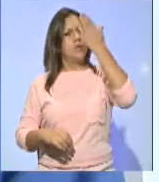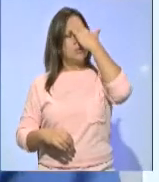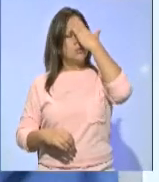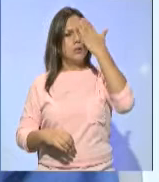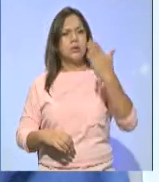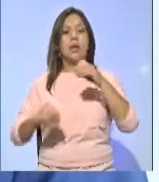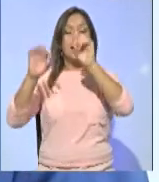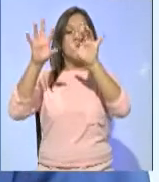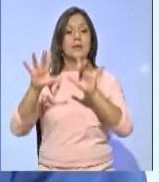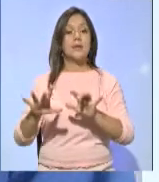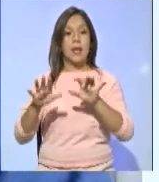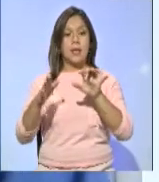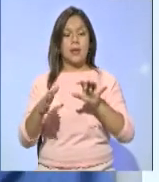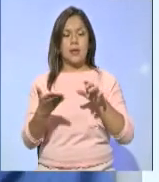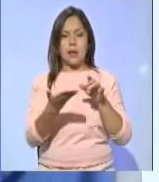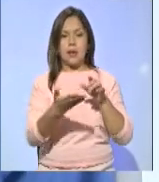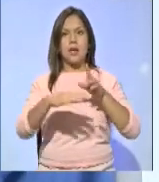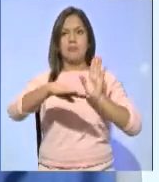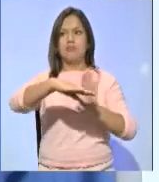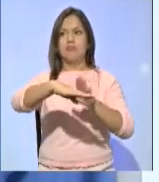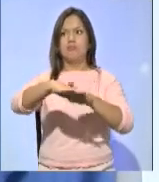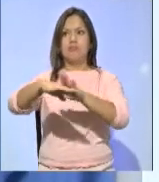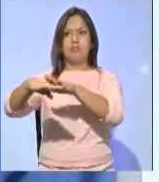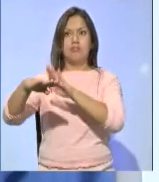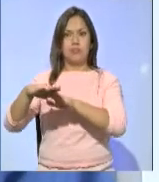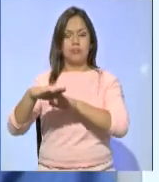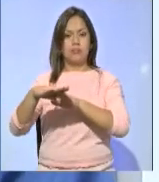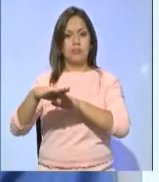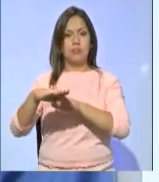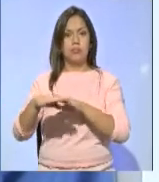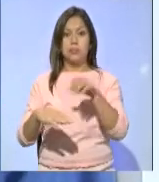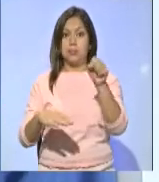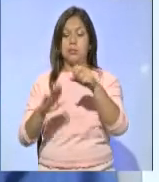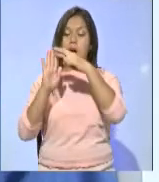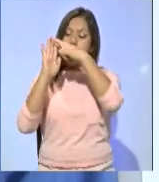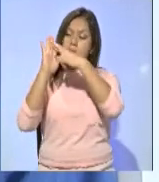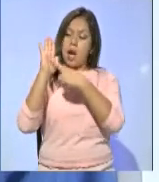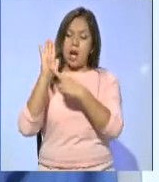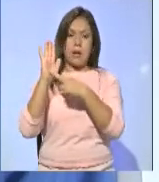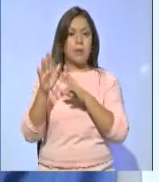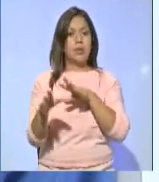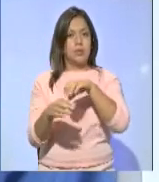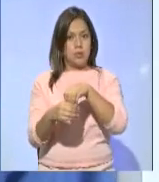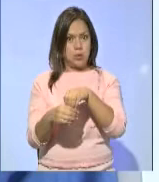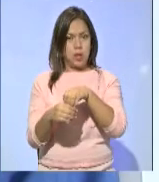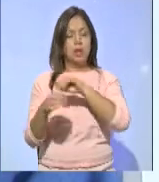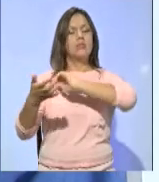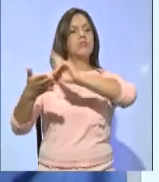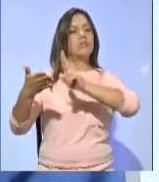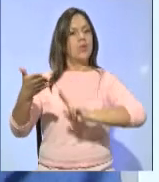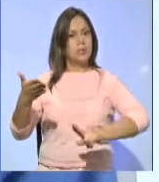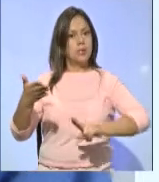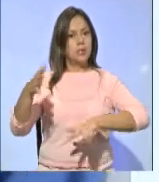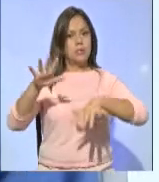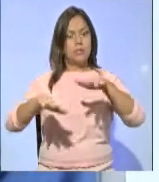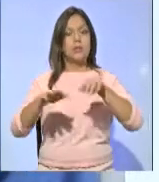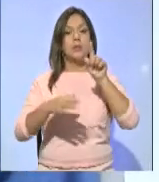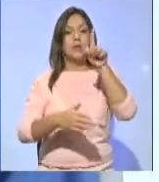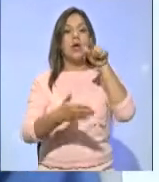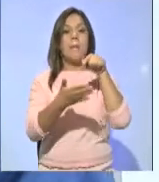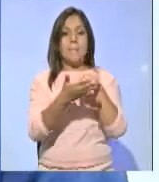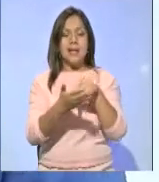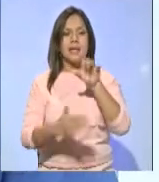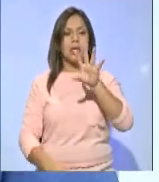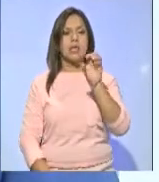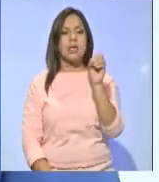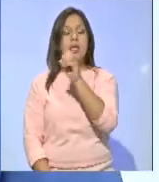la Secretaría Ejecutiva que ha convocado, hay un reglamento interno para la convención en donde alrededor de 1.500